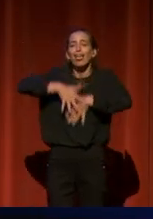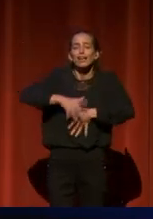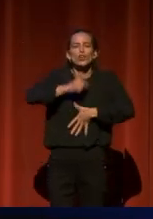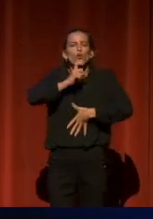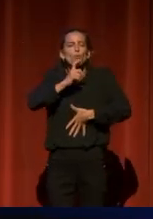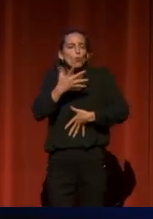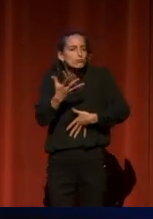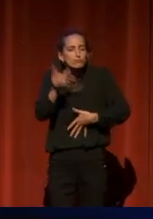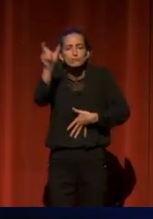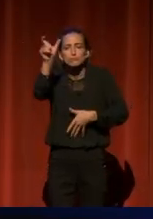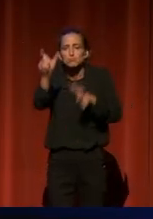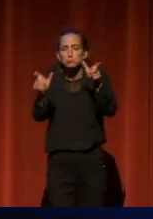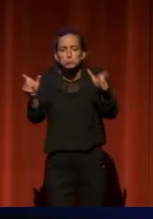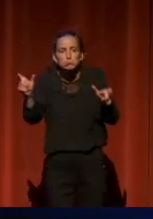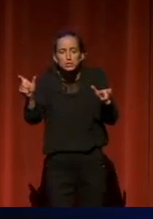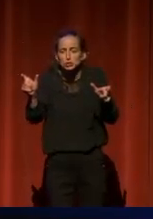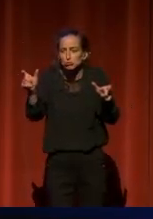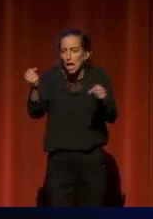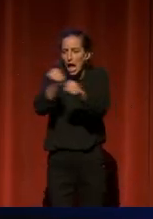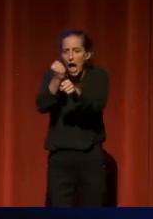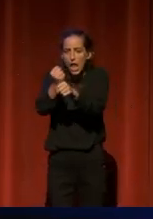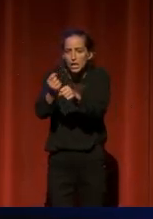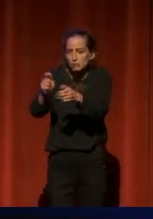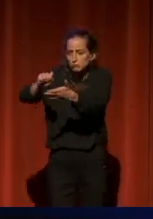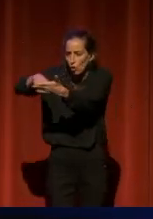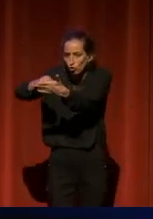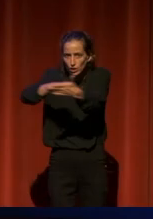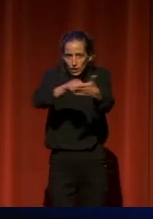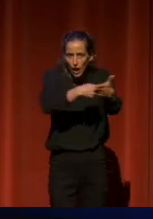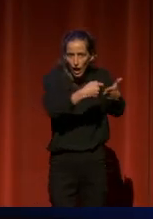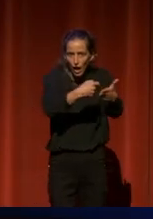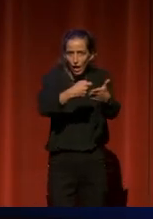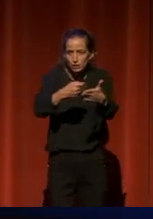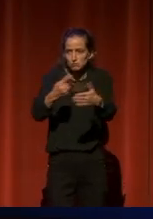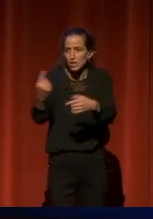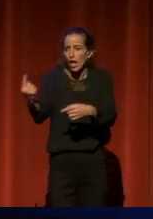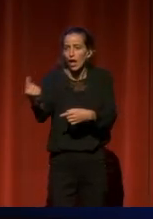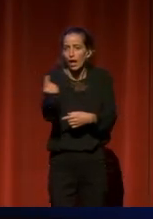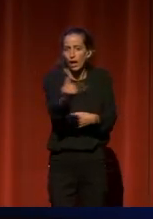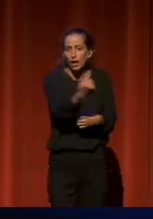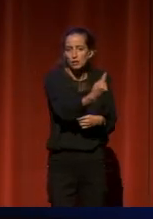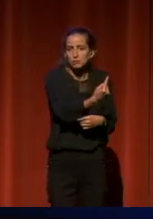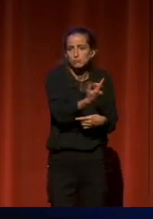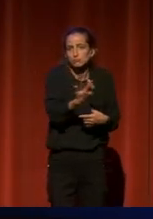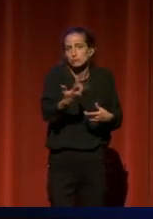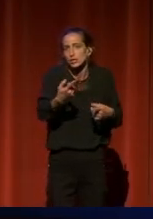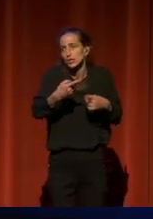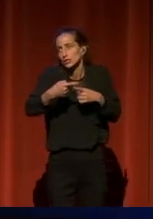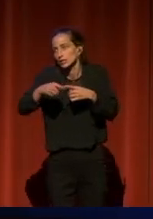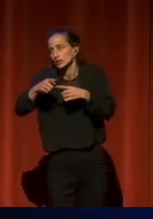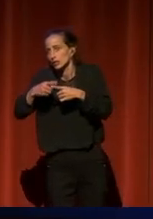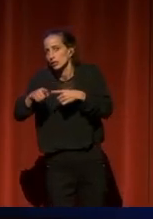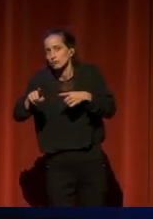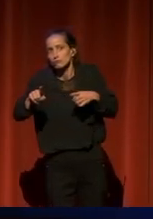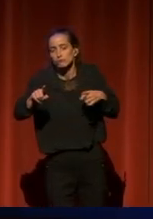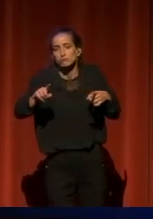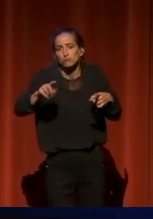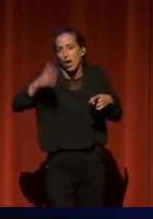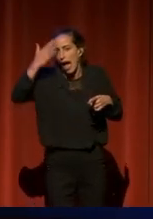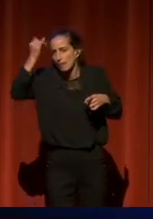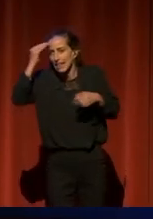personal eh que venga de distintas Eh bueno con distintos